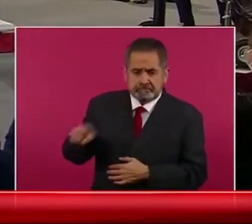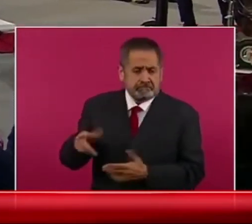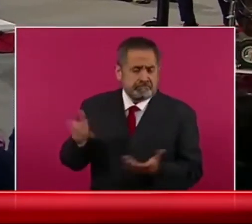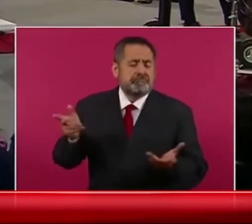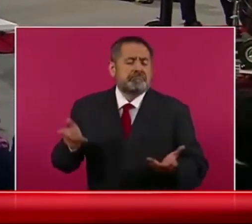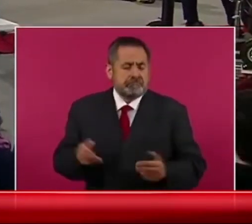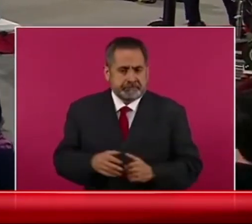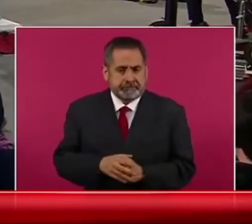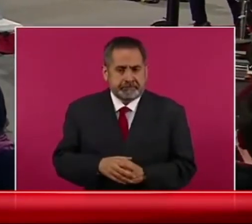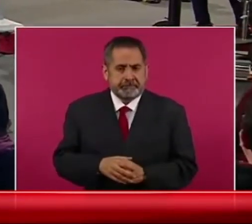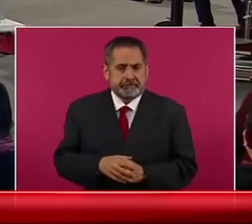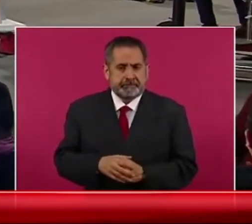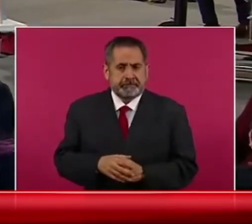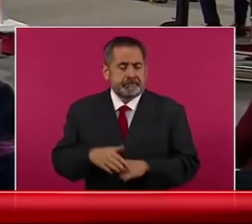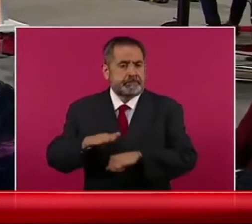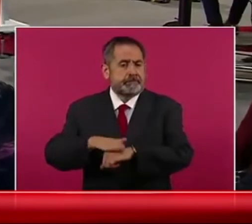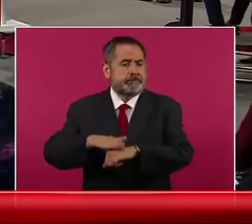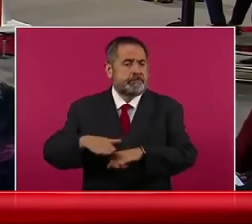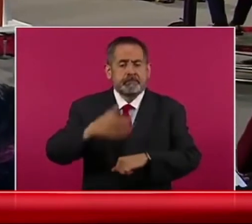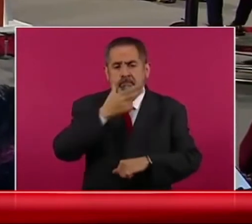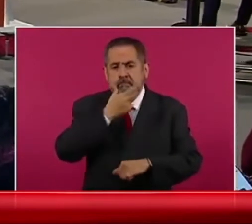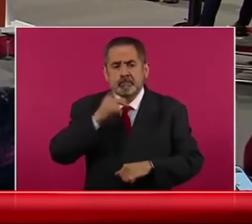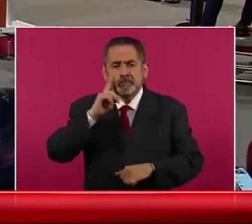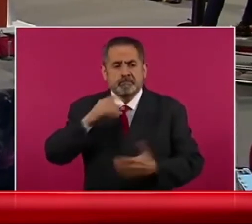Ciudadanas y ciudadanos,